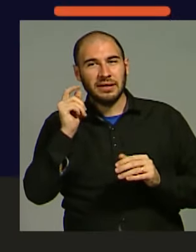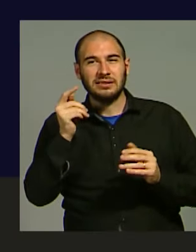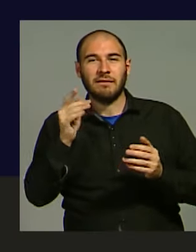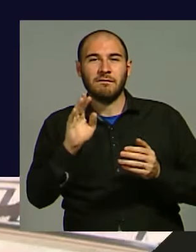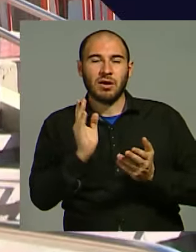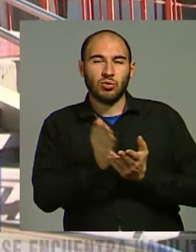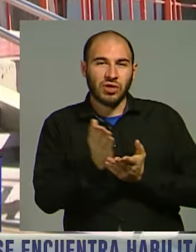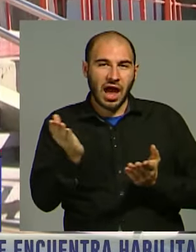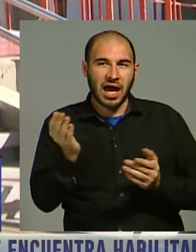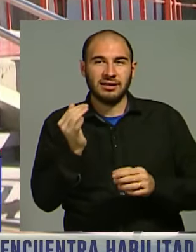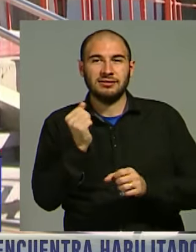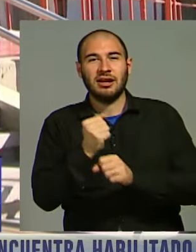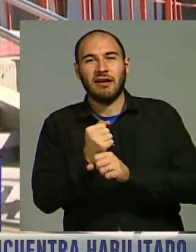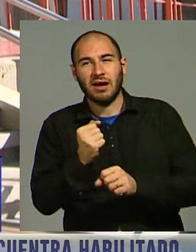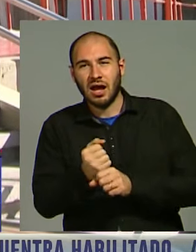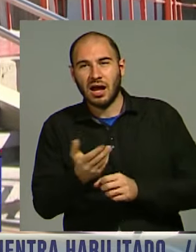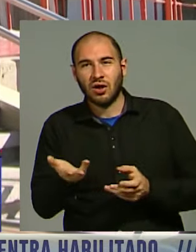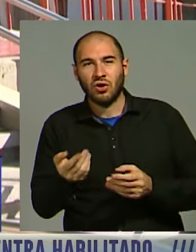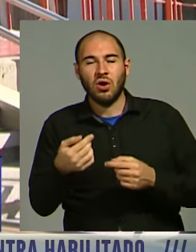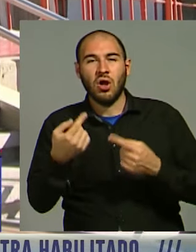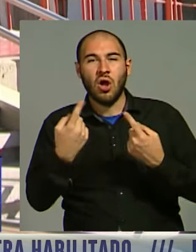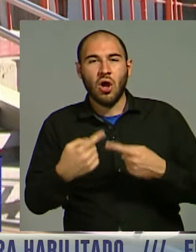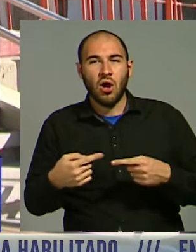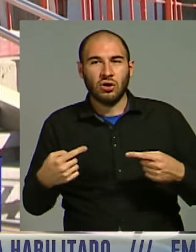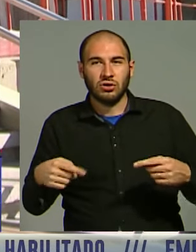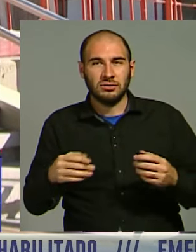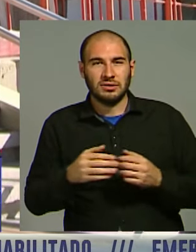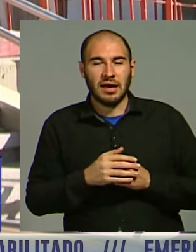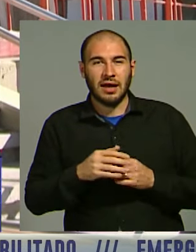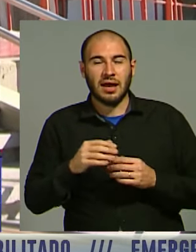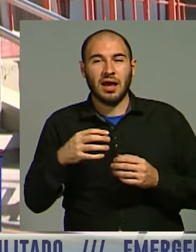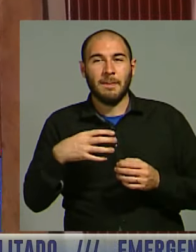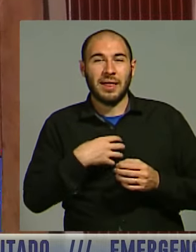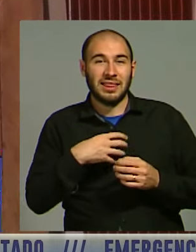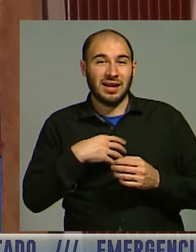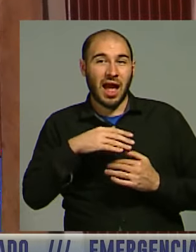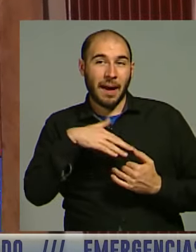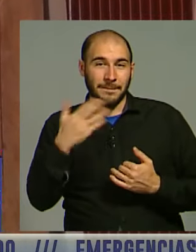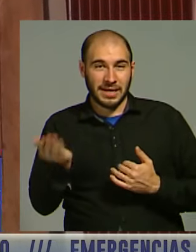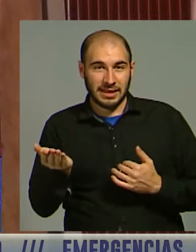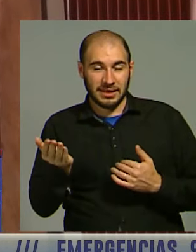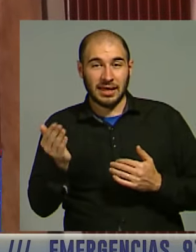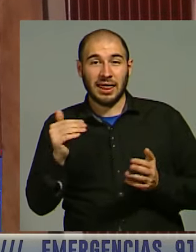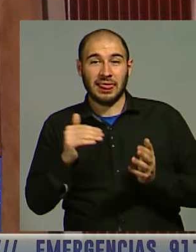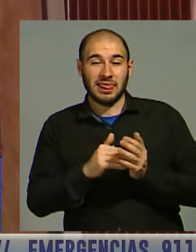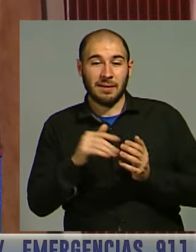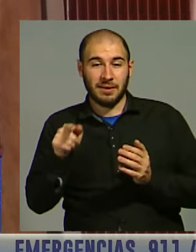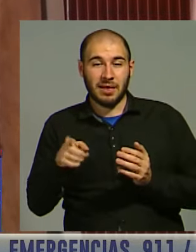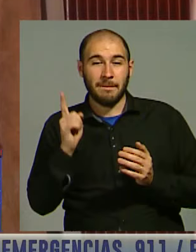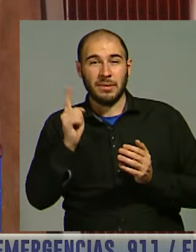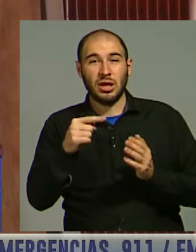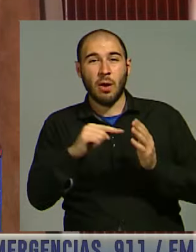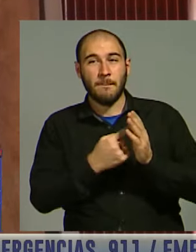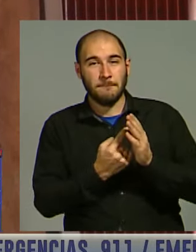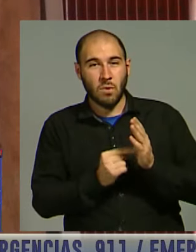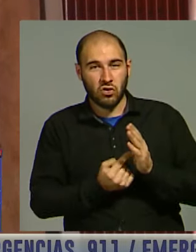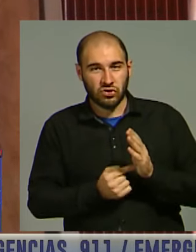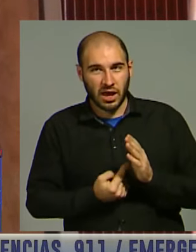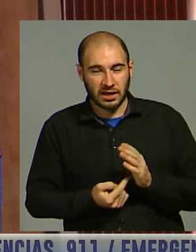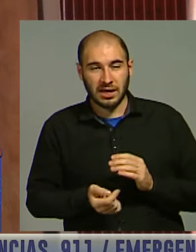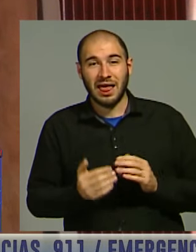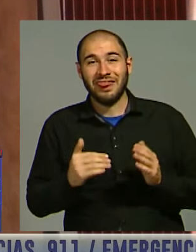académica, su experiencia laboral, qué actividades extracurriculares hacen. Y de acuerdo a eso se le asigna un puntaje, ¿sí?